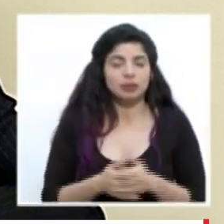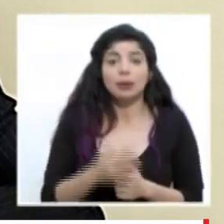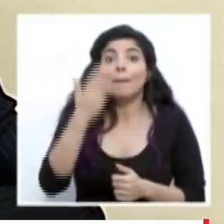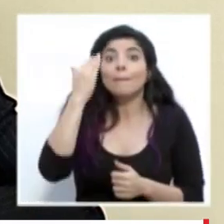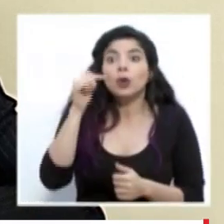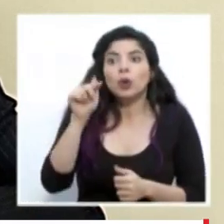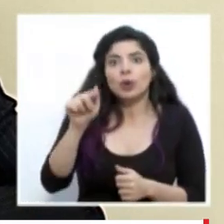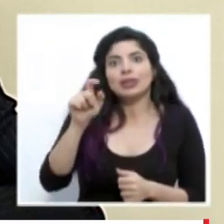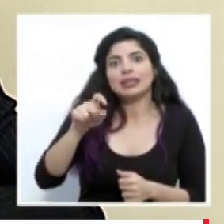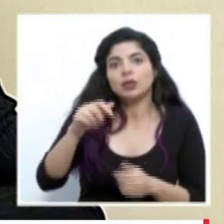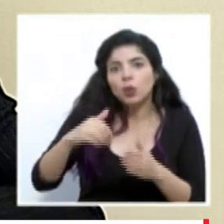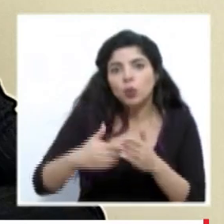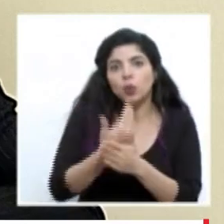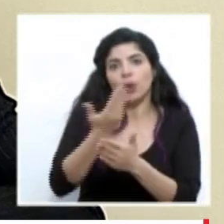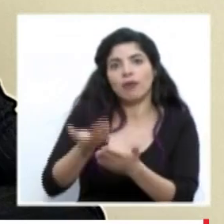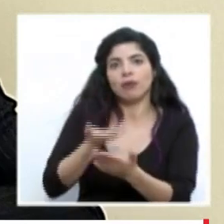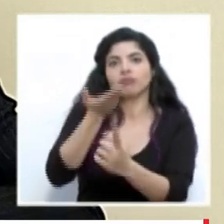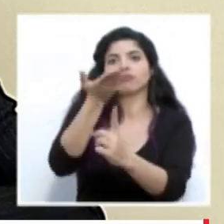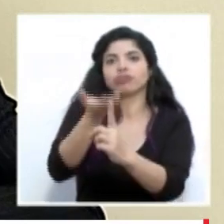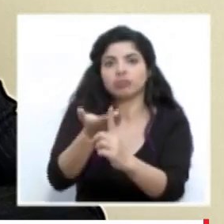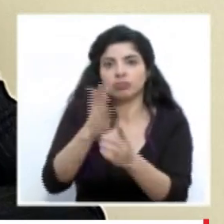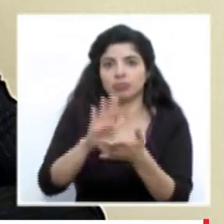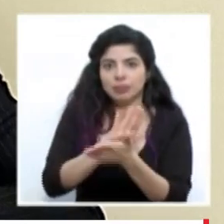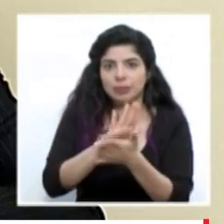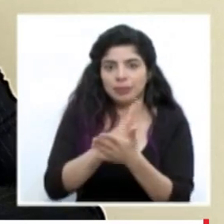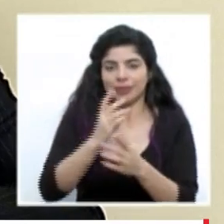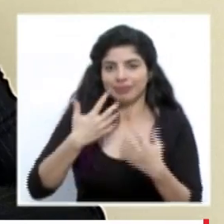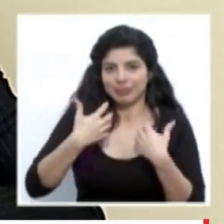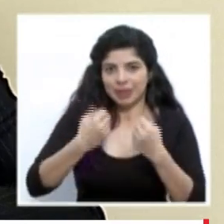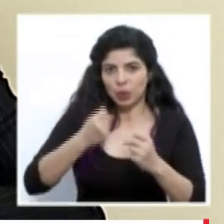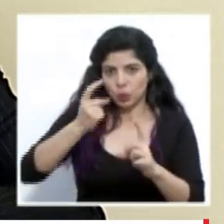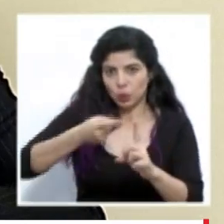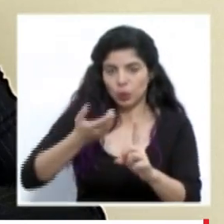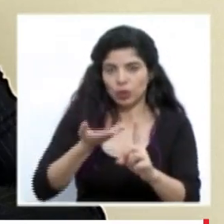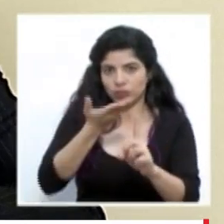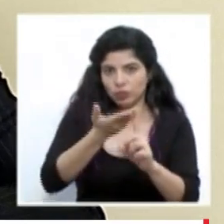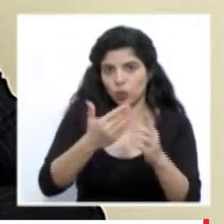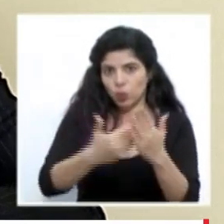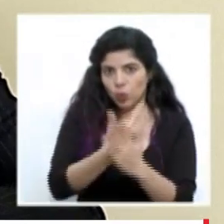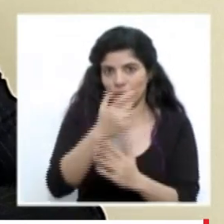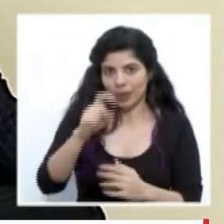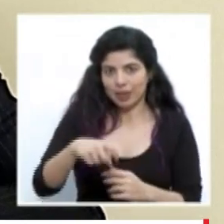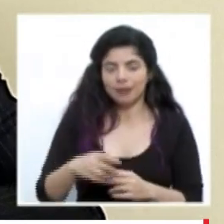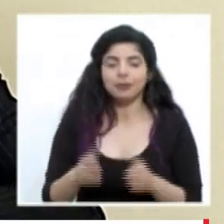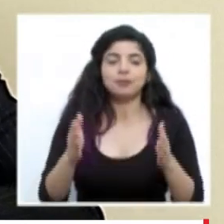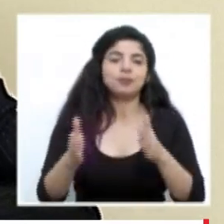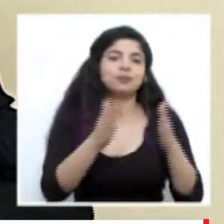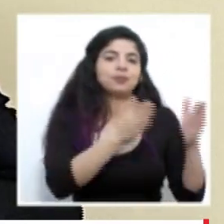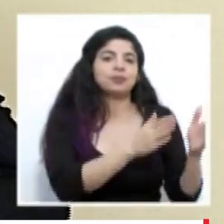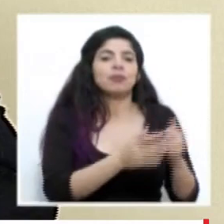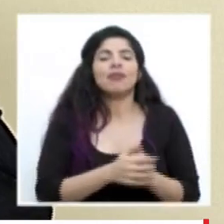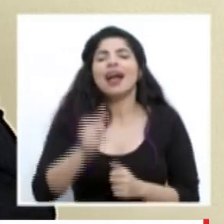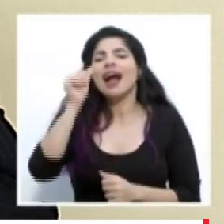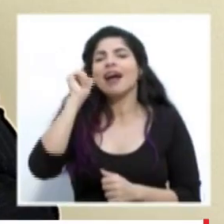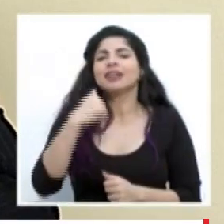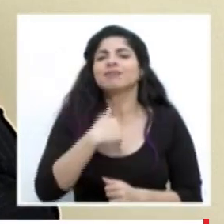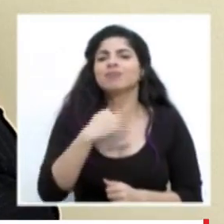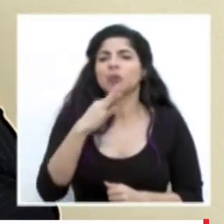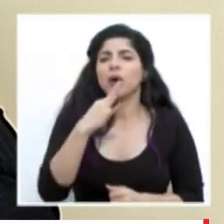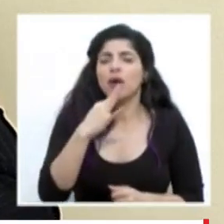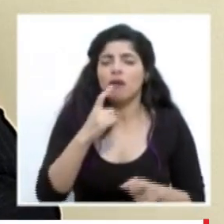porque eso meritaría una nueva orden sanitaria. También, dentro de todo, yo hablaba ayer de que